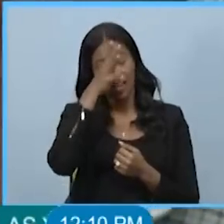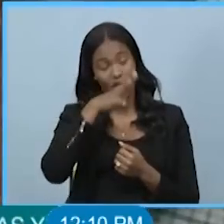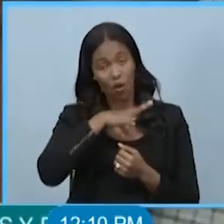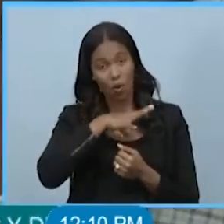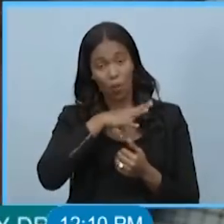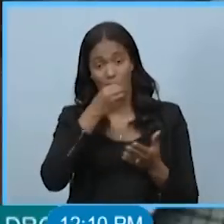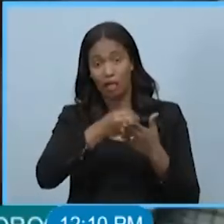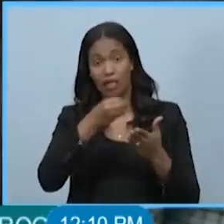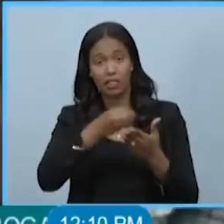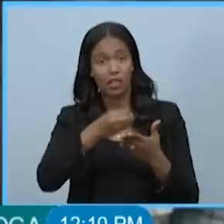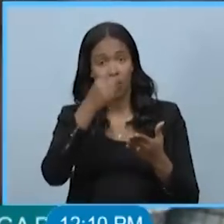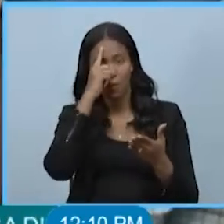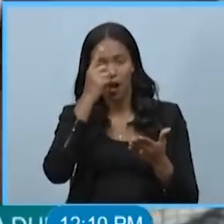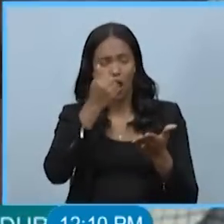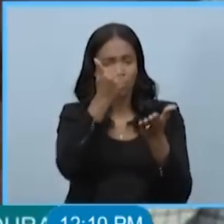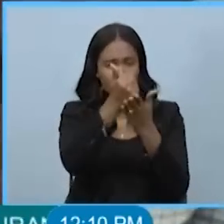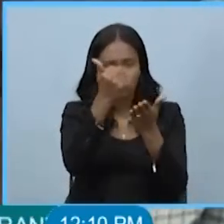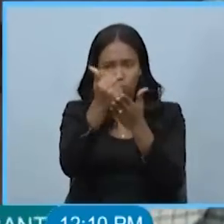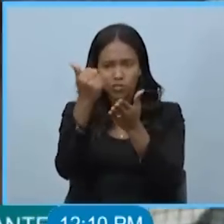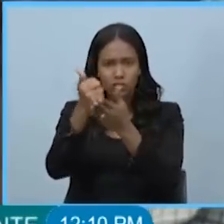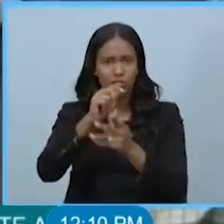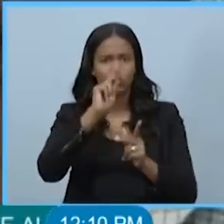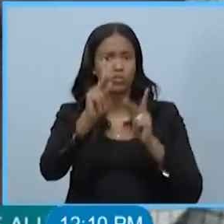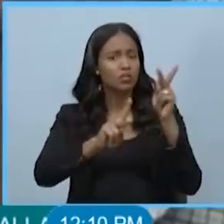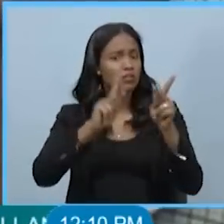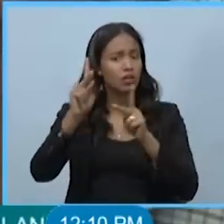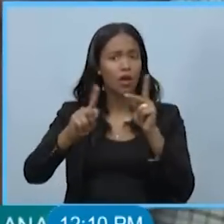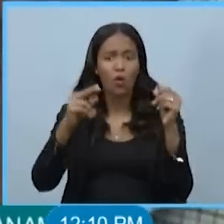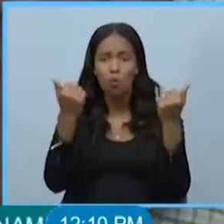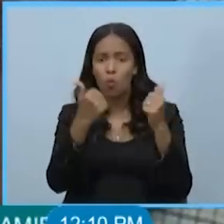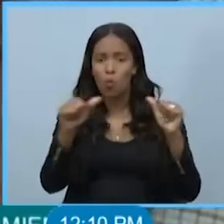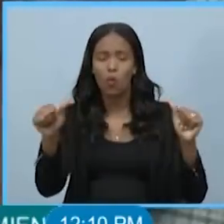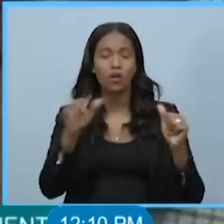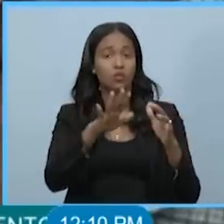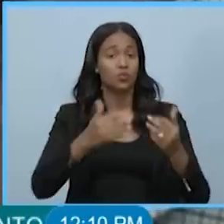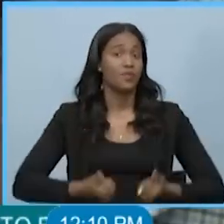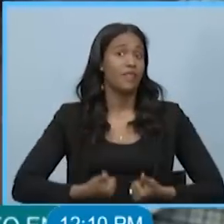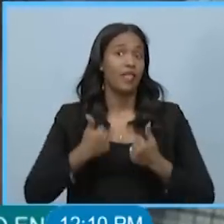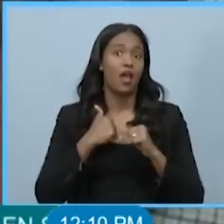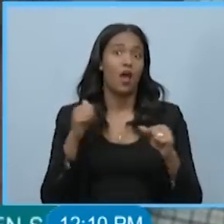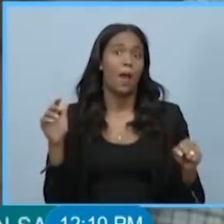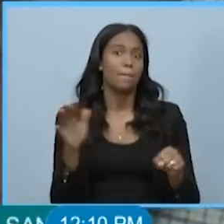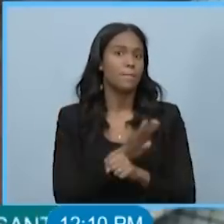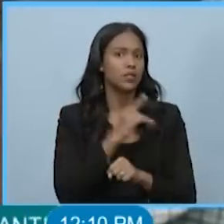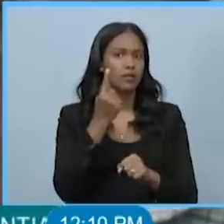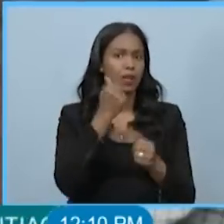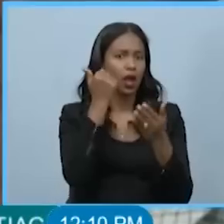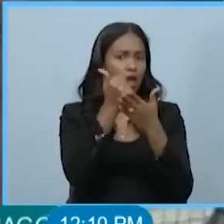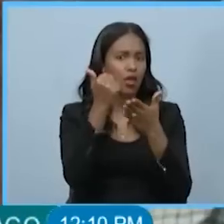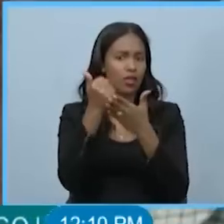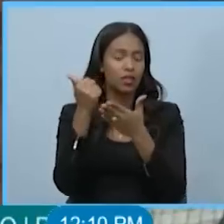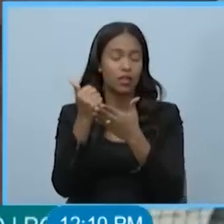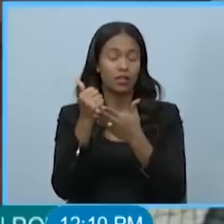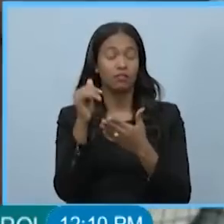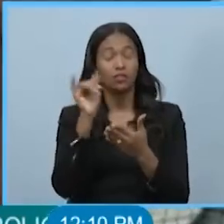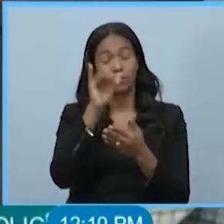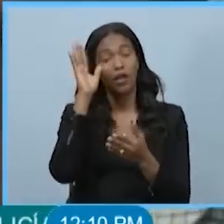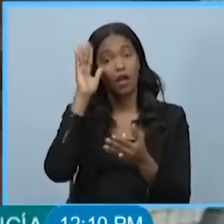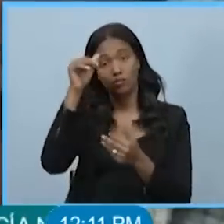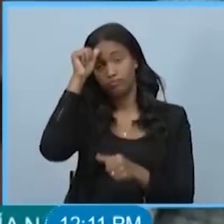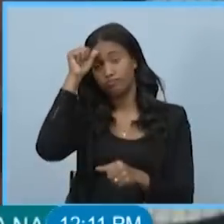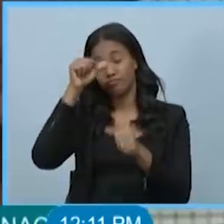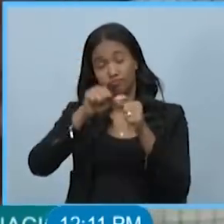dinero para operaciones, para todo, en toda su vida, será el recuerdo